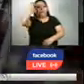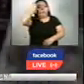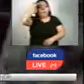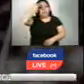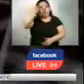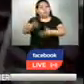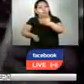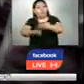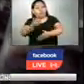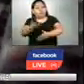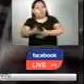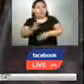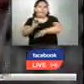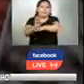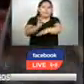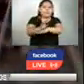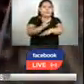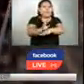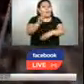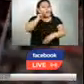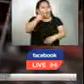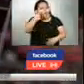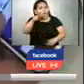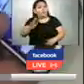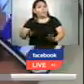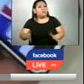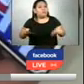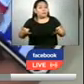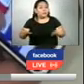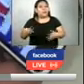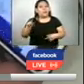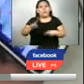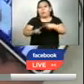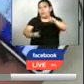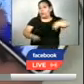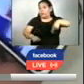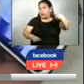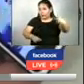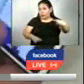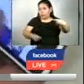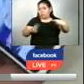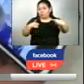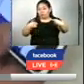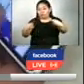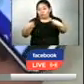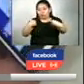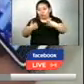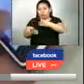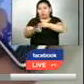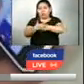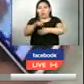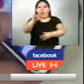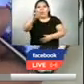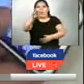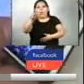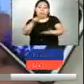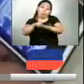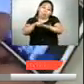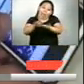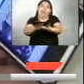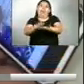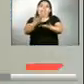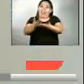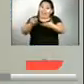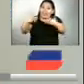una serie de recomendaciones ante este tipo de estafas. Entre ellas está hacer caso omiso a links o enlaces de regalo